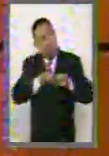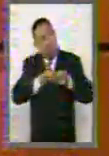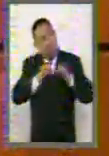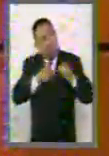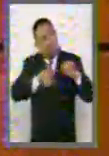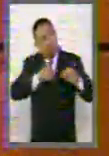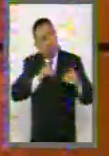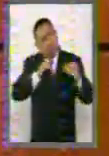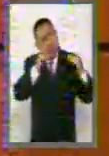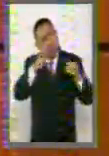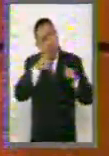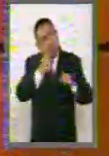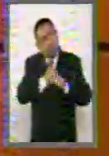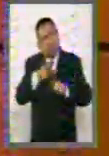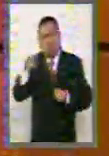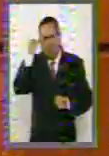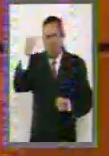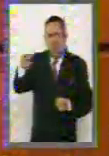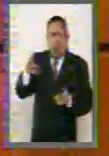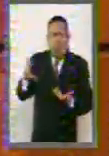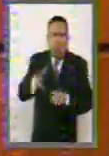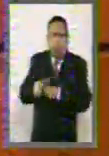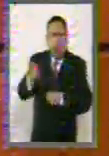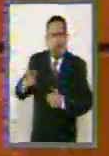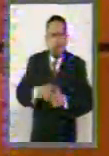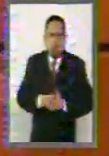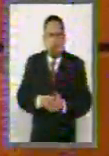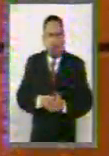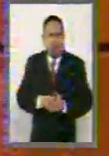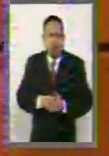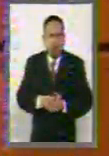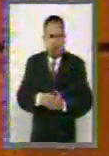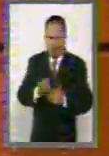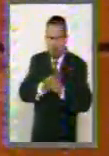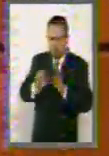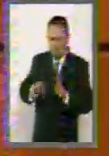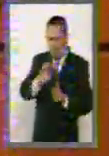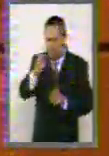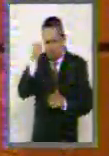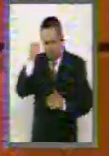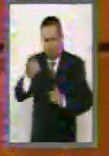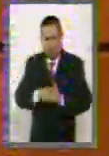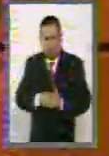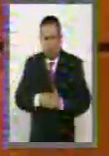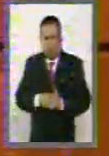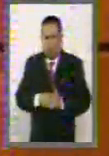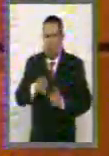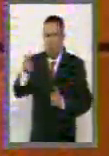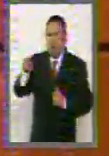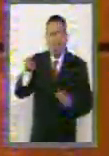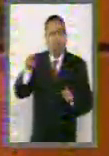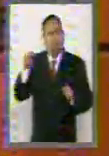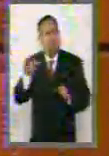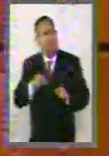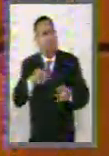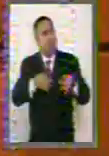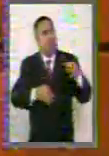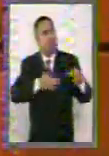en los próximos años? ¿Qué pensará del estado actual de la justicia en